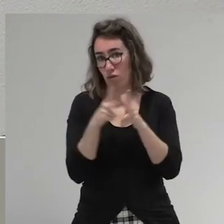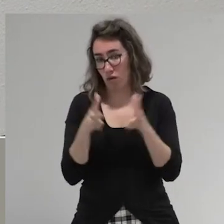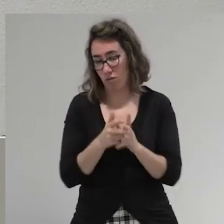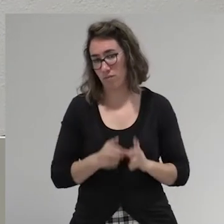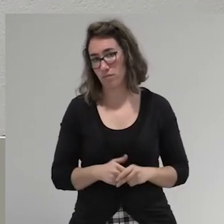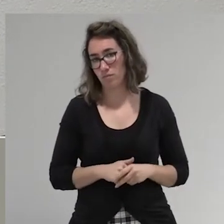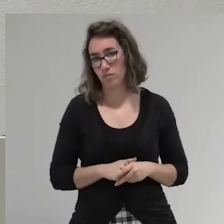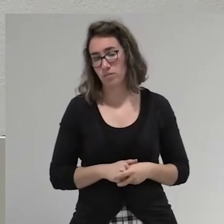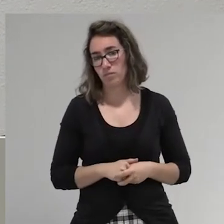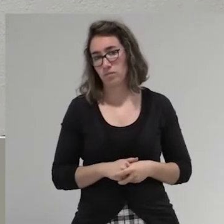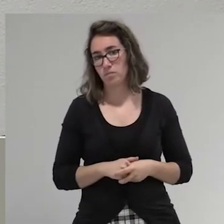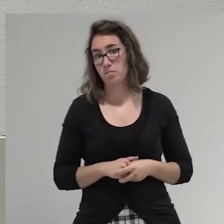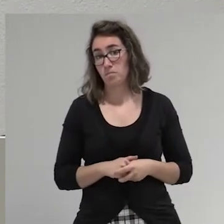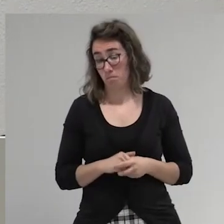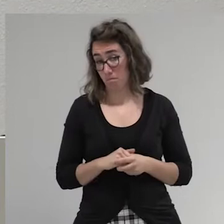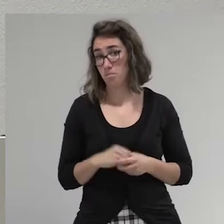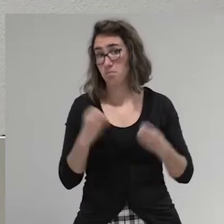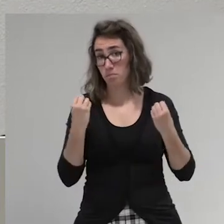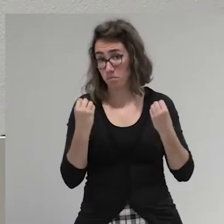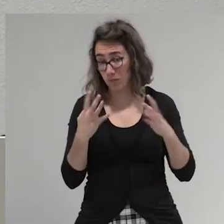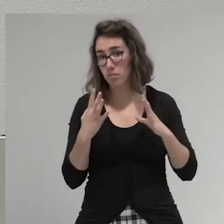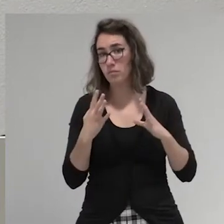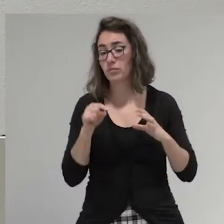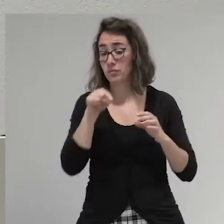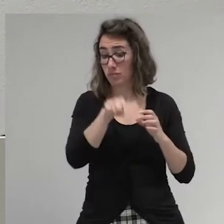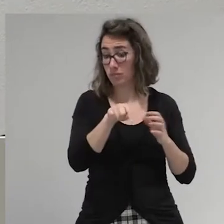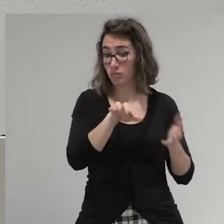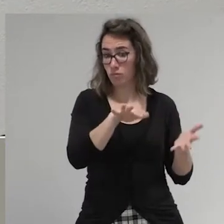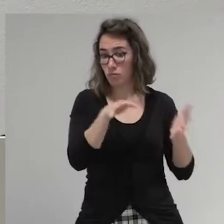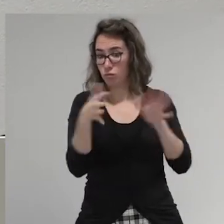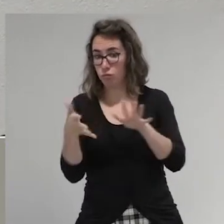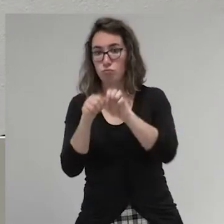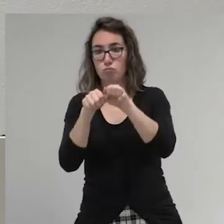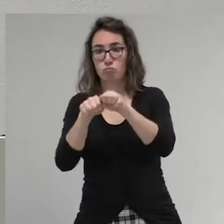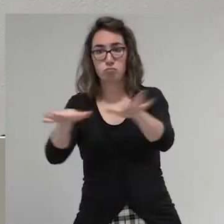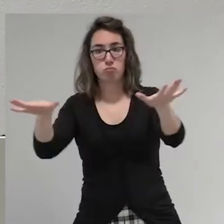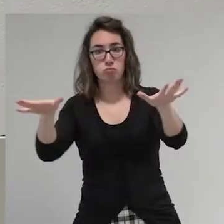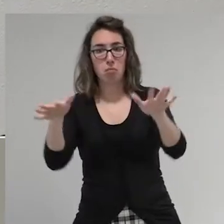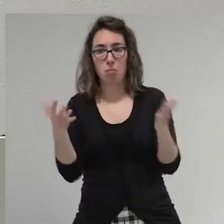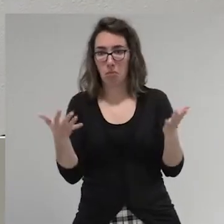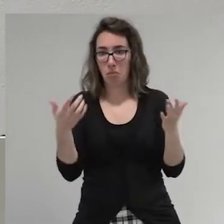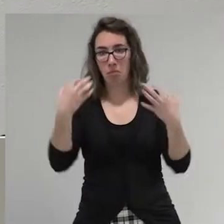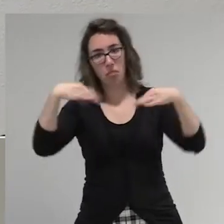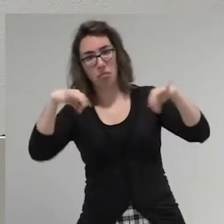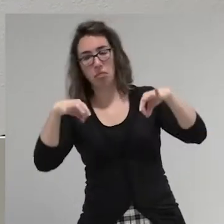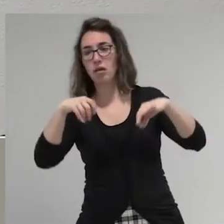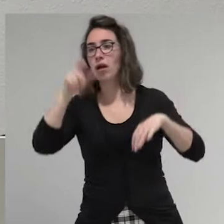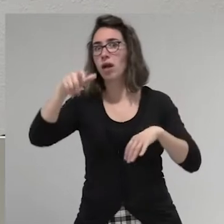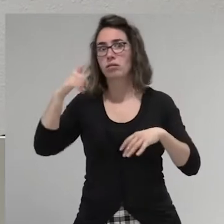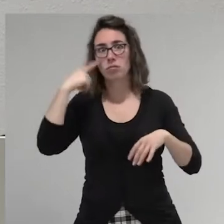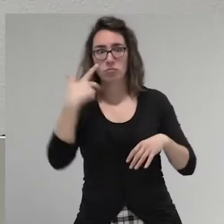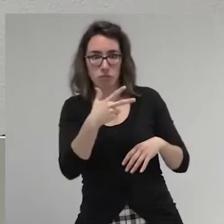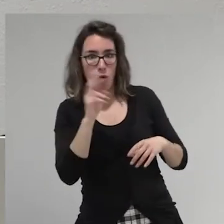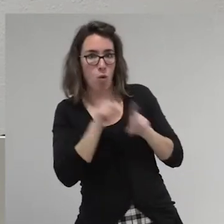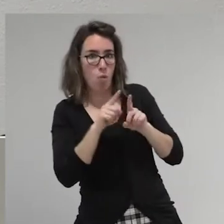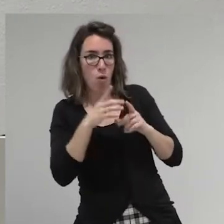¿Vale? Ahora bien, ¿por qué esto se despliega tranquilamente? ¿Por qué nadie se lleva las manos a la cabeza y dice cómo es que está